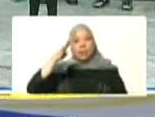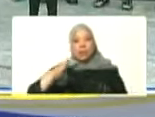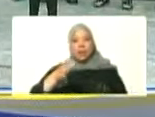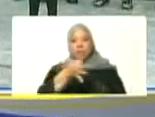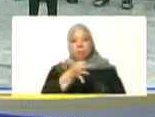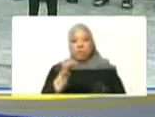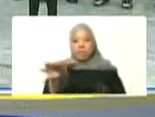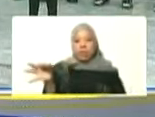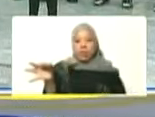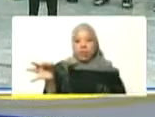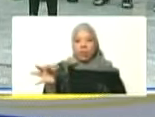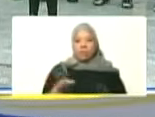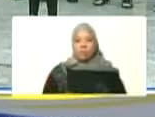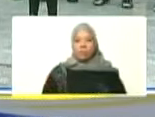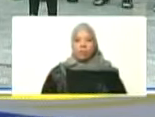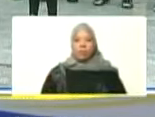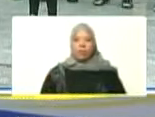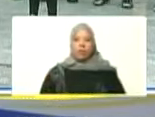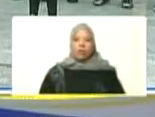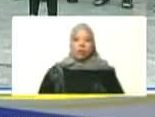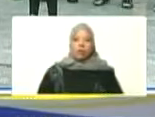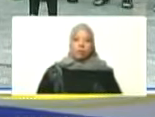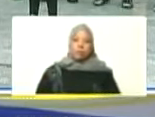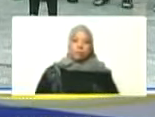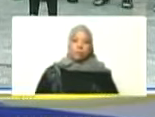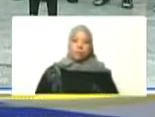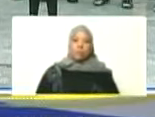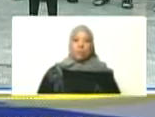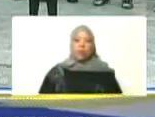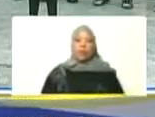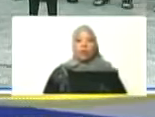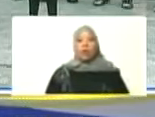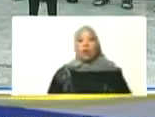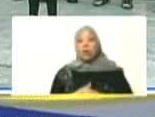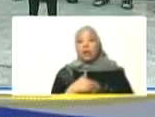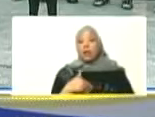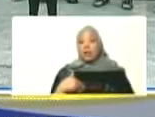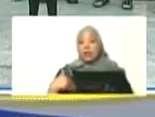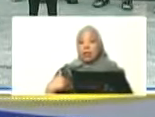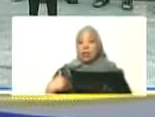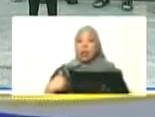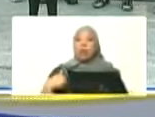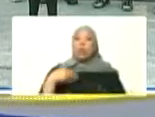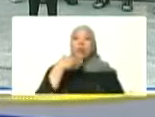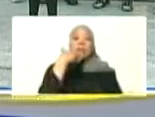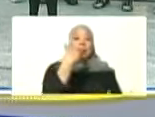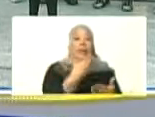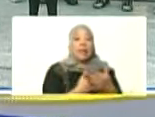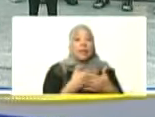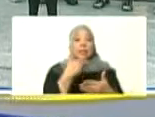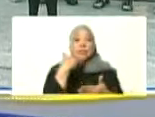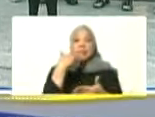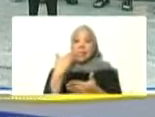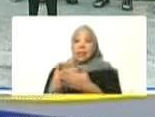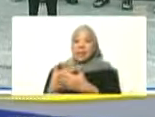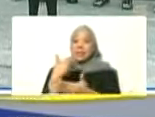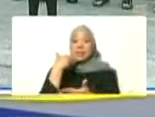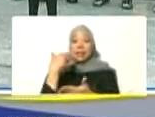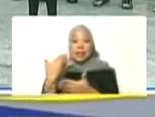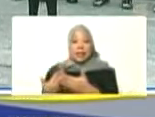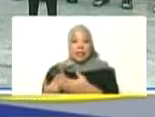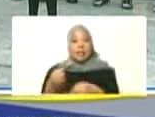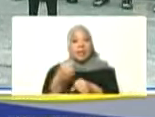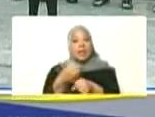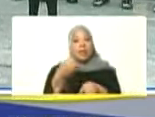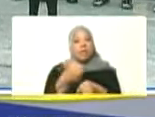Y ahí vi a los obreros. Quiero agradecerle a todos los trabajadores, a todas las trabajadoras de